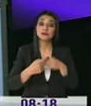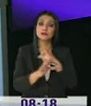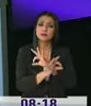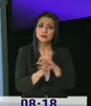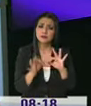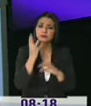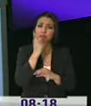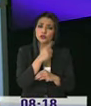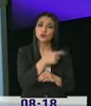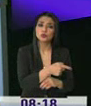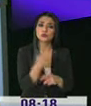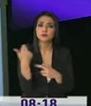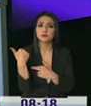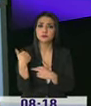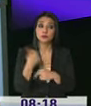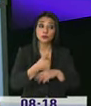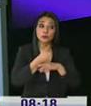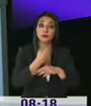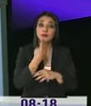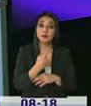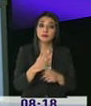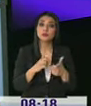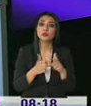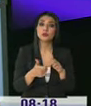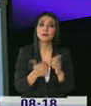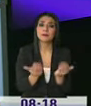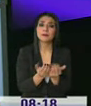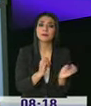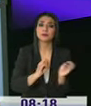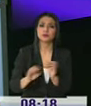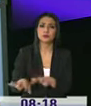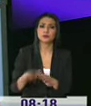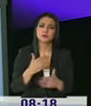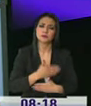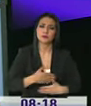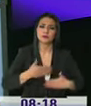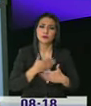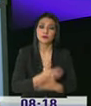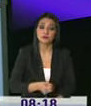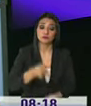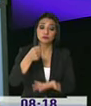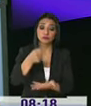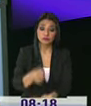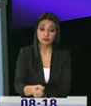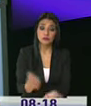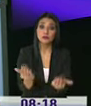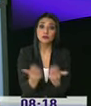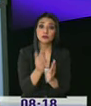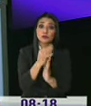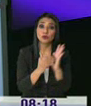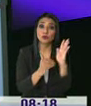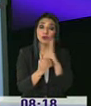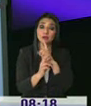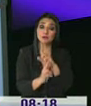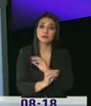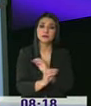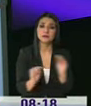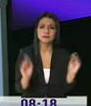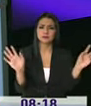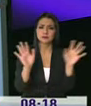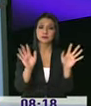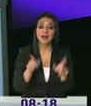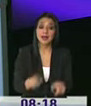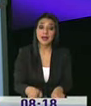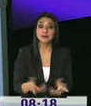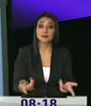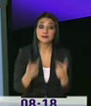ciudad limpia. Como dijo la autoridad, hay un problema de basura. Por favor, no saquemos la basura en horarios no establecidos. El resultado